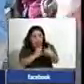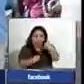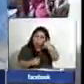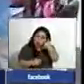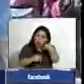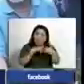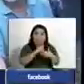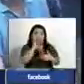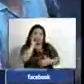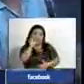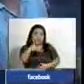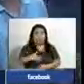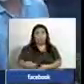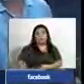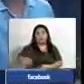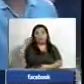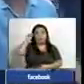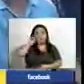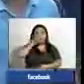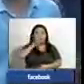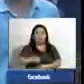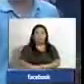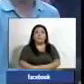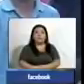conversaciones, dijo el presidente.